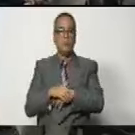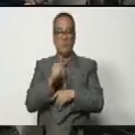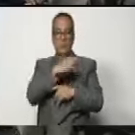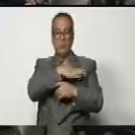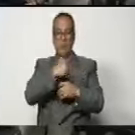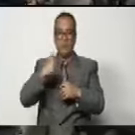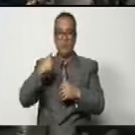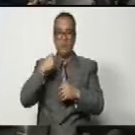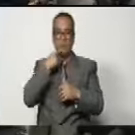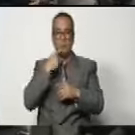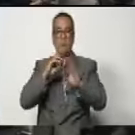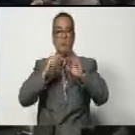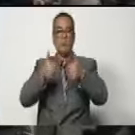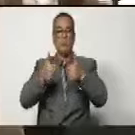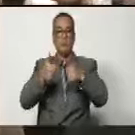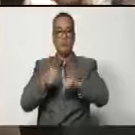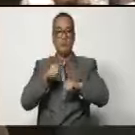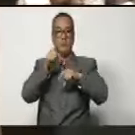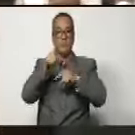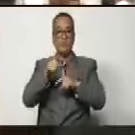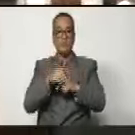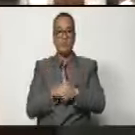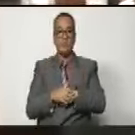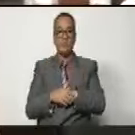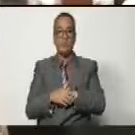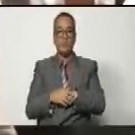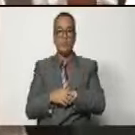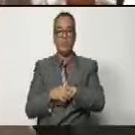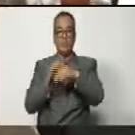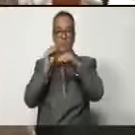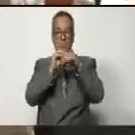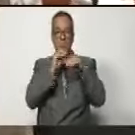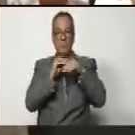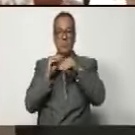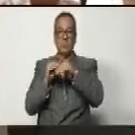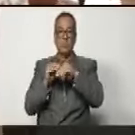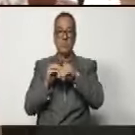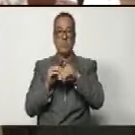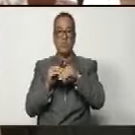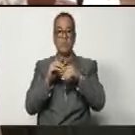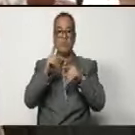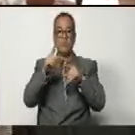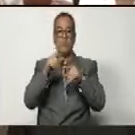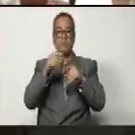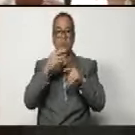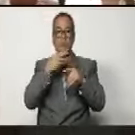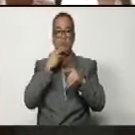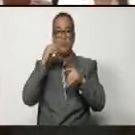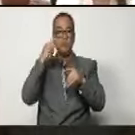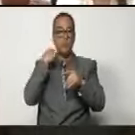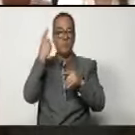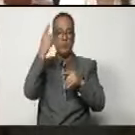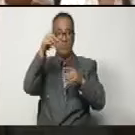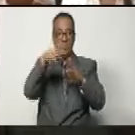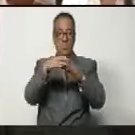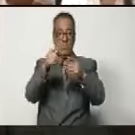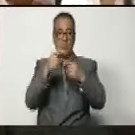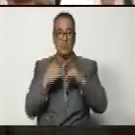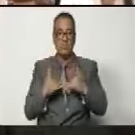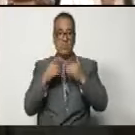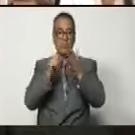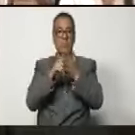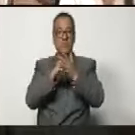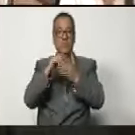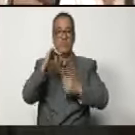Quiero comenzar porque es propicio citando a un premio Nobel de Literatura a propósito de este punto